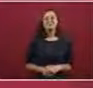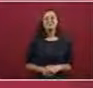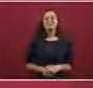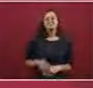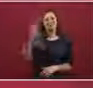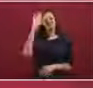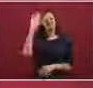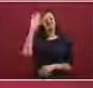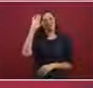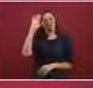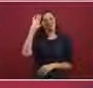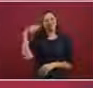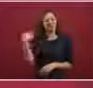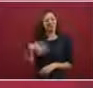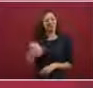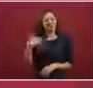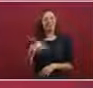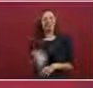exorbitantes.